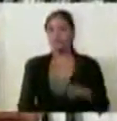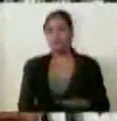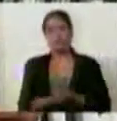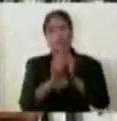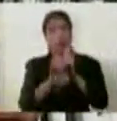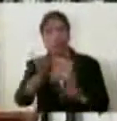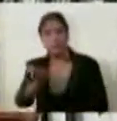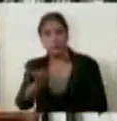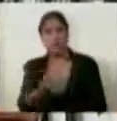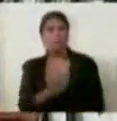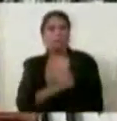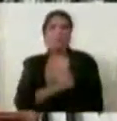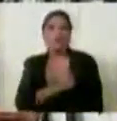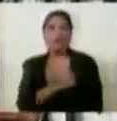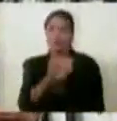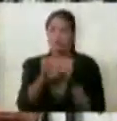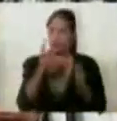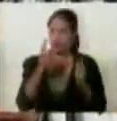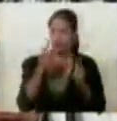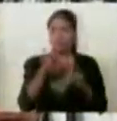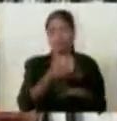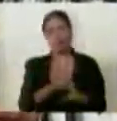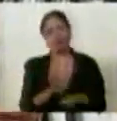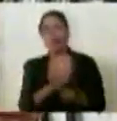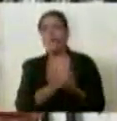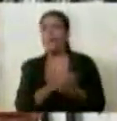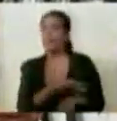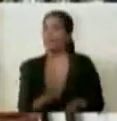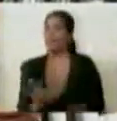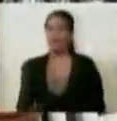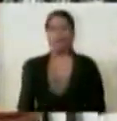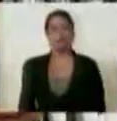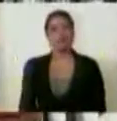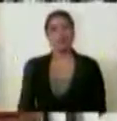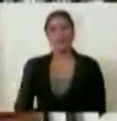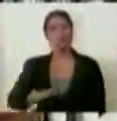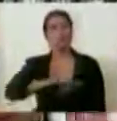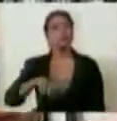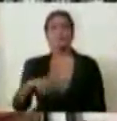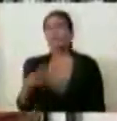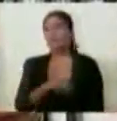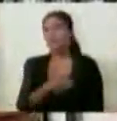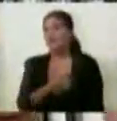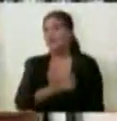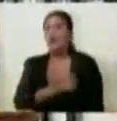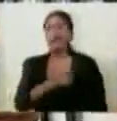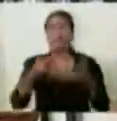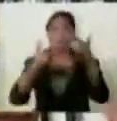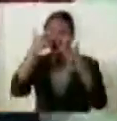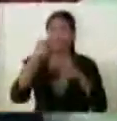constituyente. Lo descubrieron tarde, amor tarde, porque nosotros estamos enamorados desde que Chávez dijo,